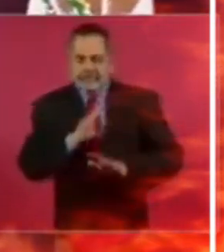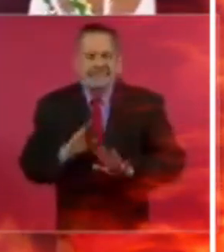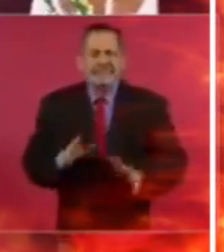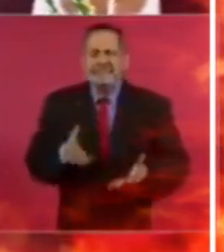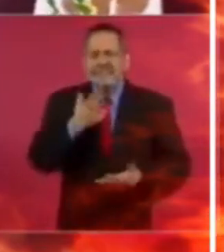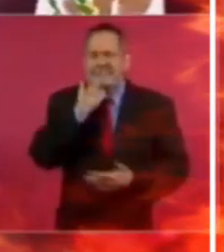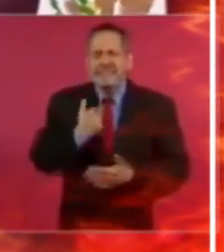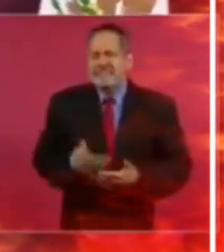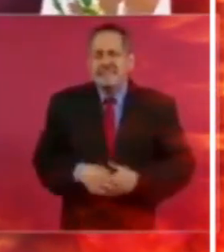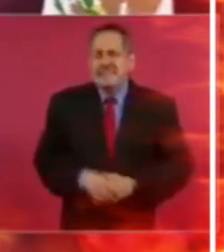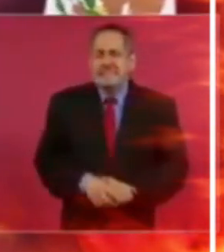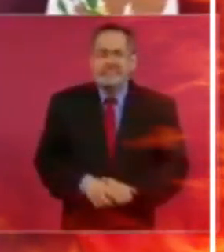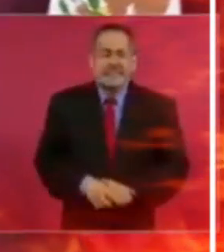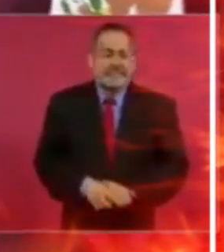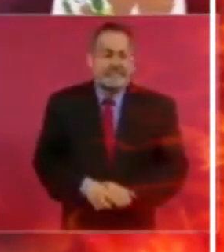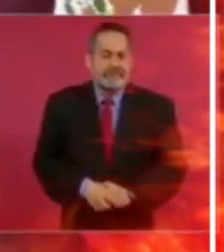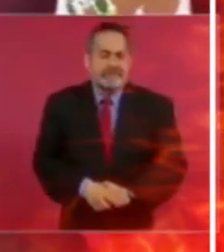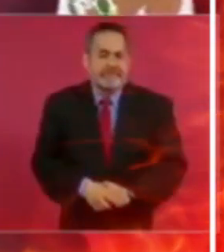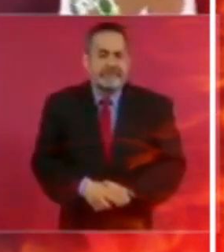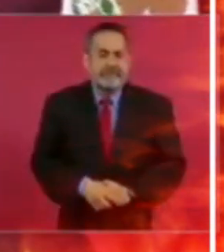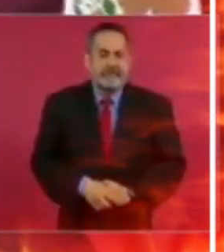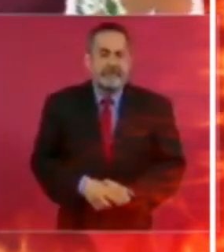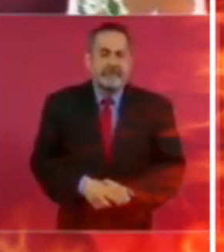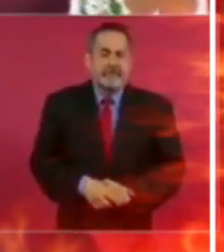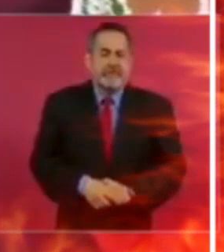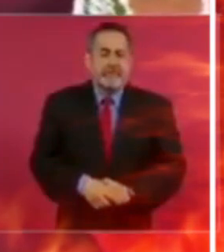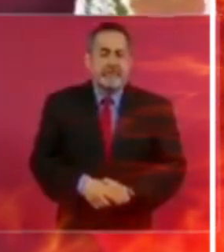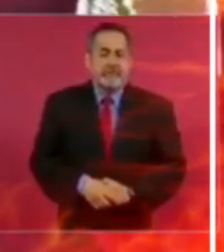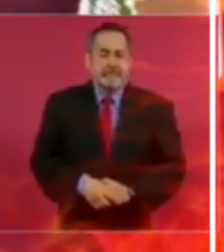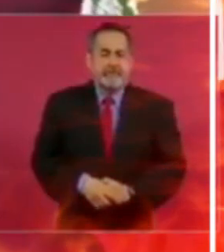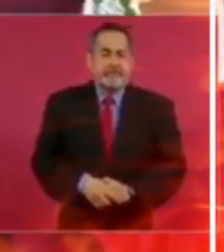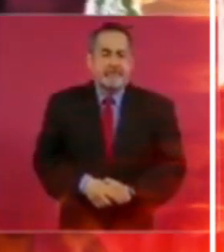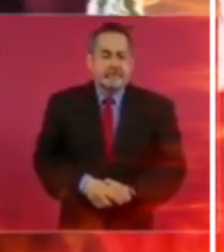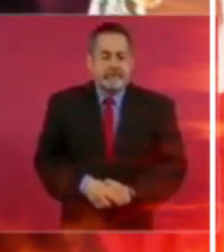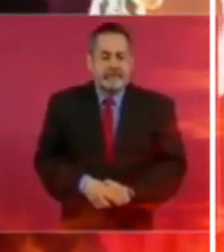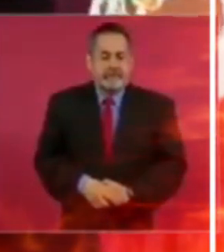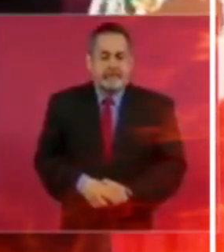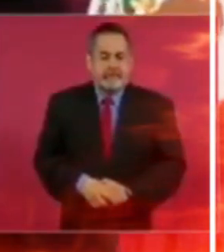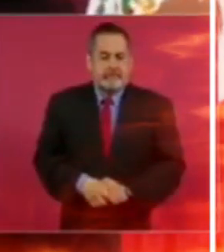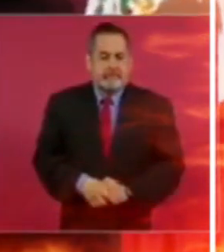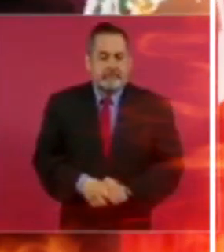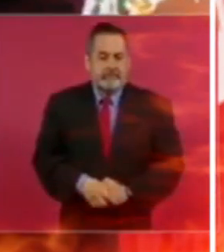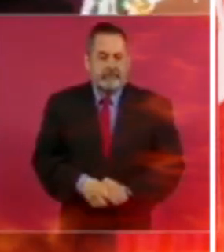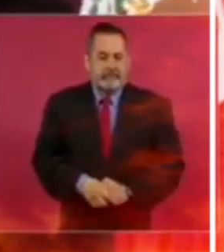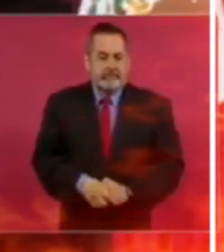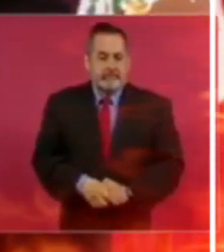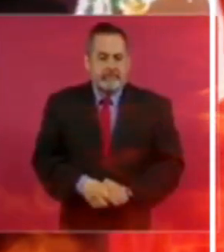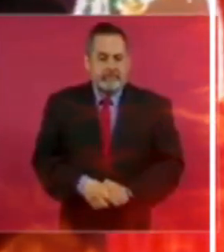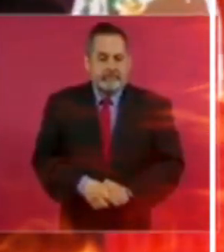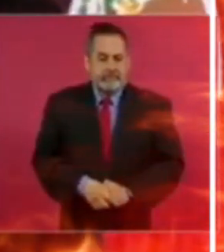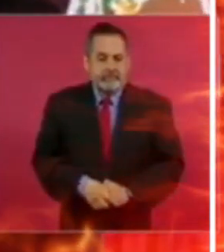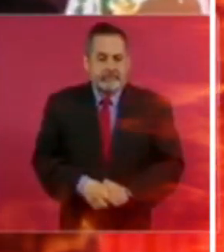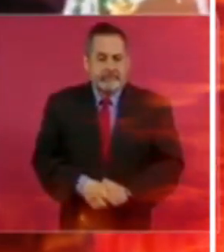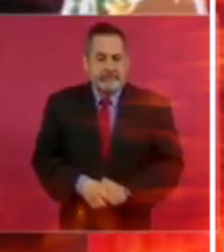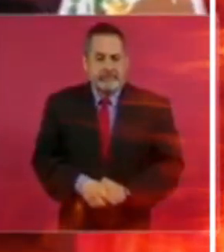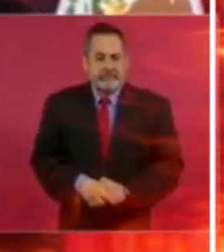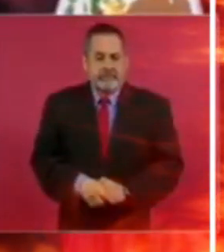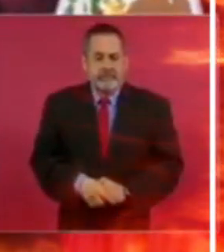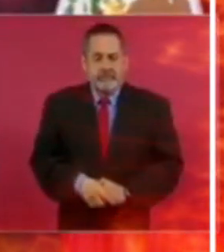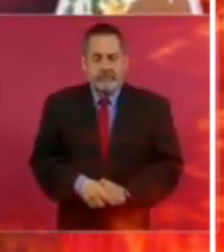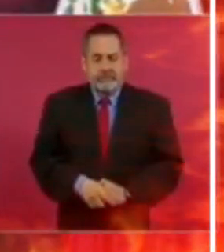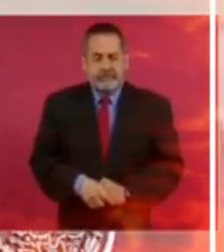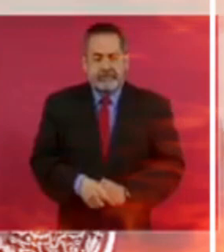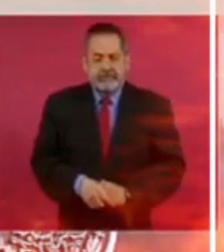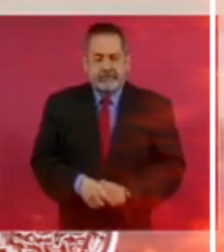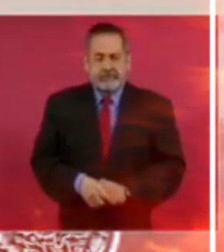que son dos tipos de pensamiento, que son conservadores, que bla, bla, bla. A ver, eso es problema de Argentina.